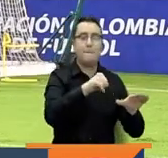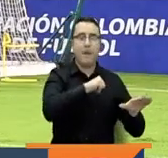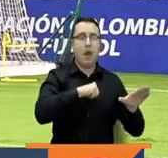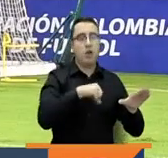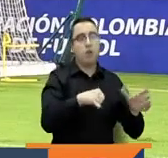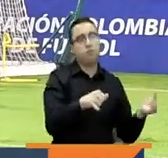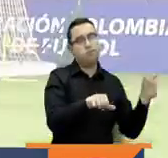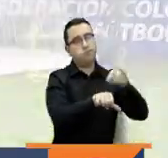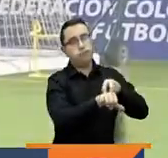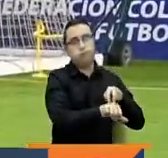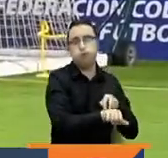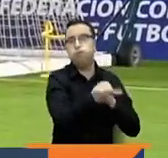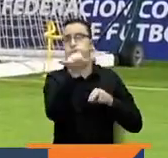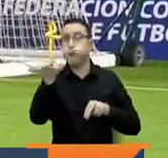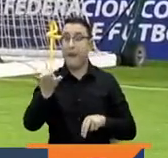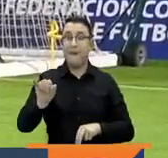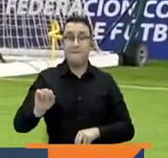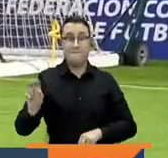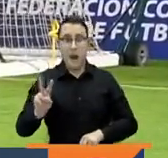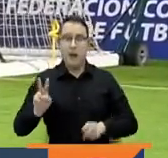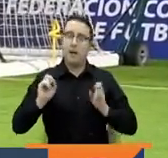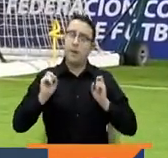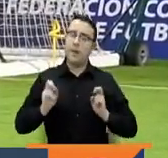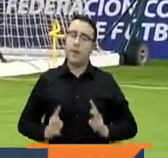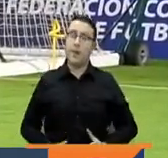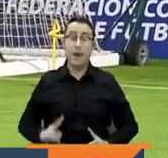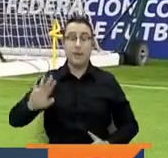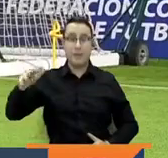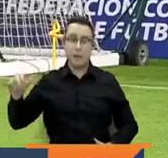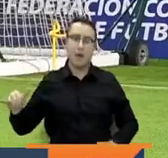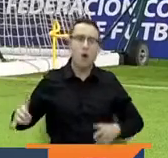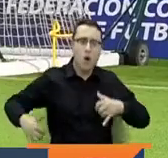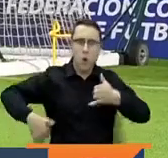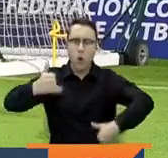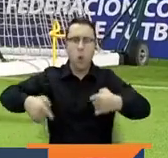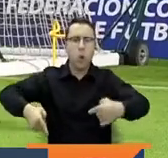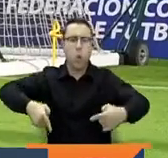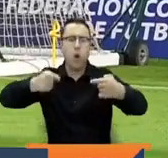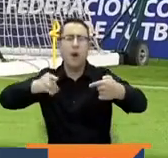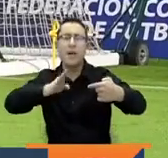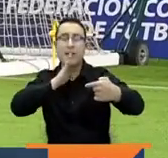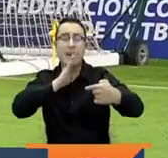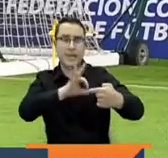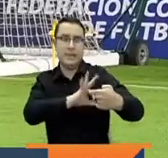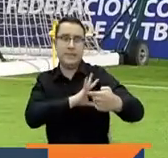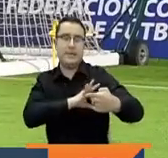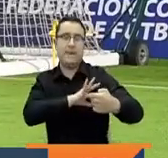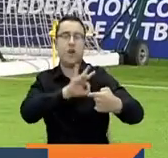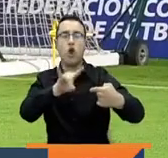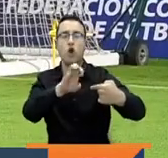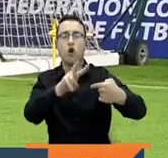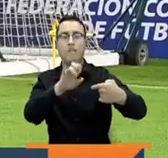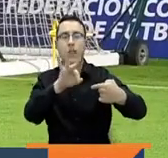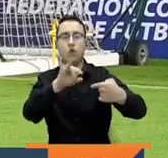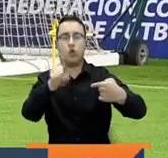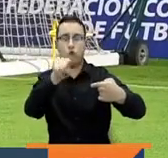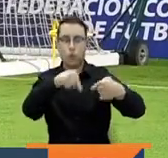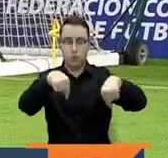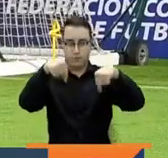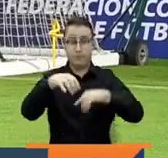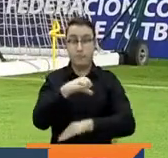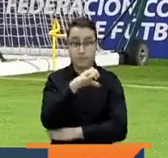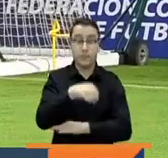del viernes, descansar y ser titular de su equipo en el juego contra Juventus del sábado a las 11 de la mañana, hora de Colombia. El